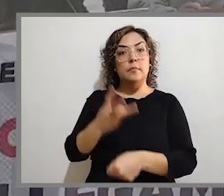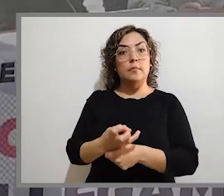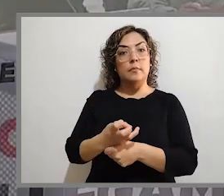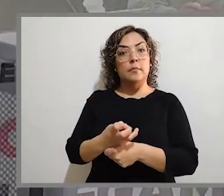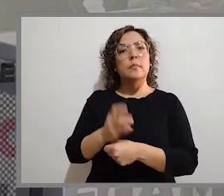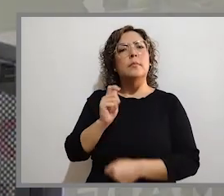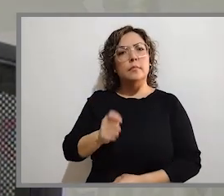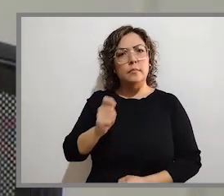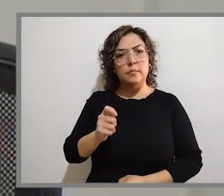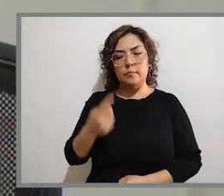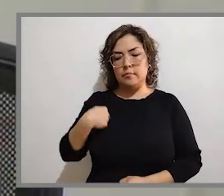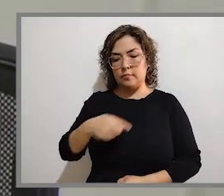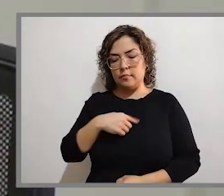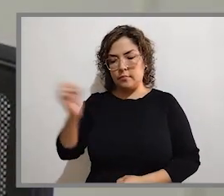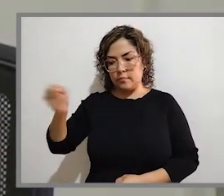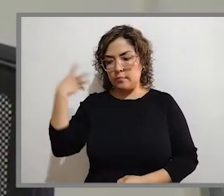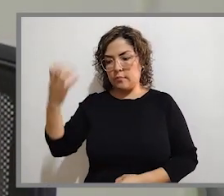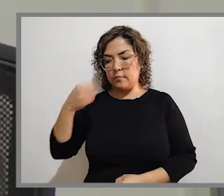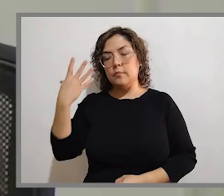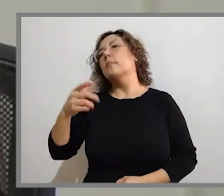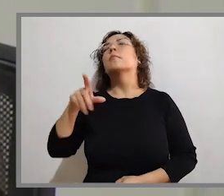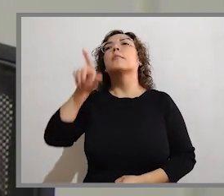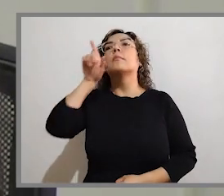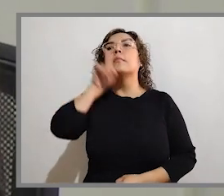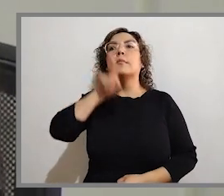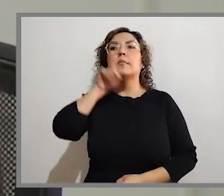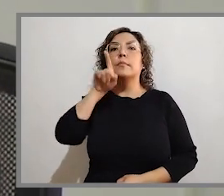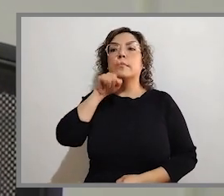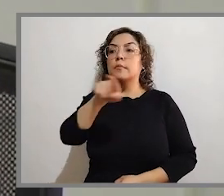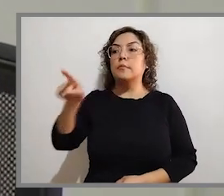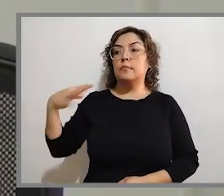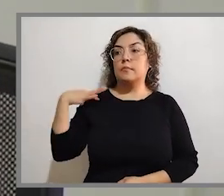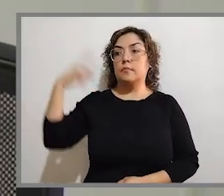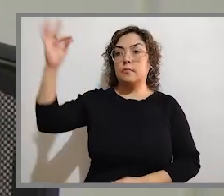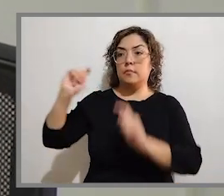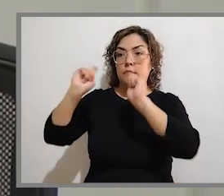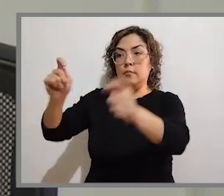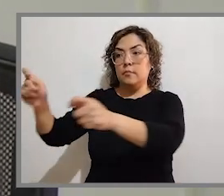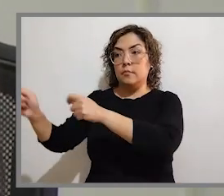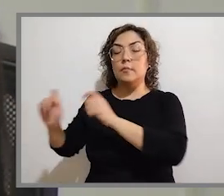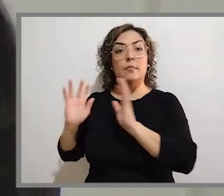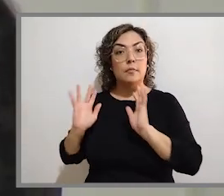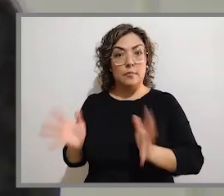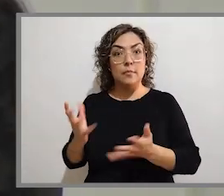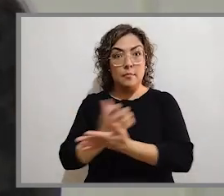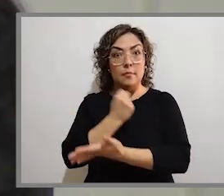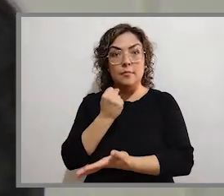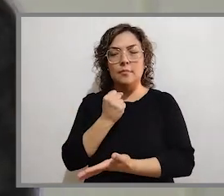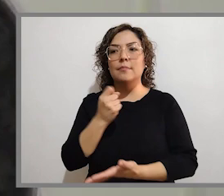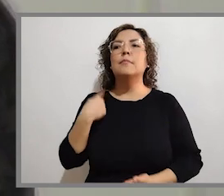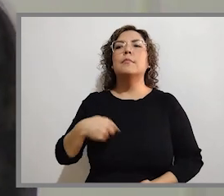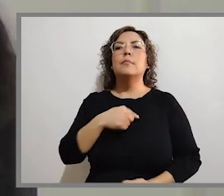jornadas regionales de la Red de Mujeres Electas en Coahuila. Esta es la tercera temporada que se realiza, es decir, es el tercer